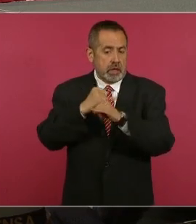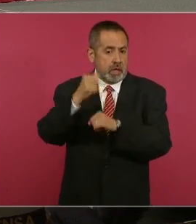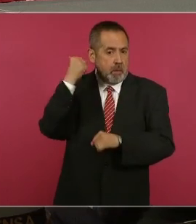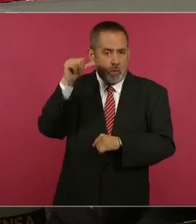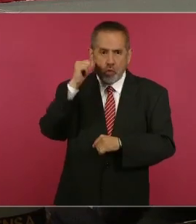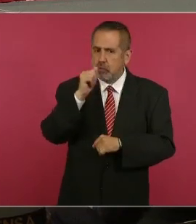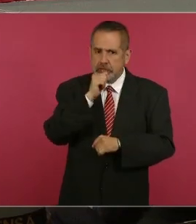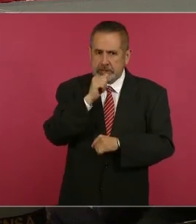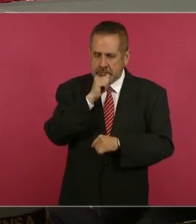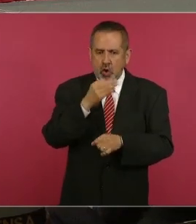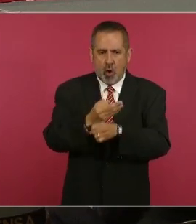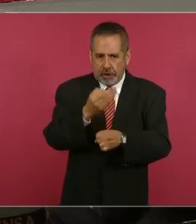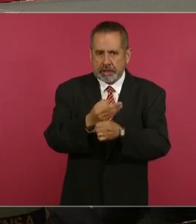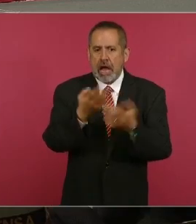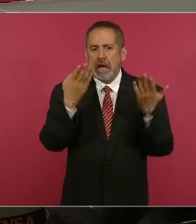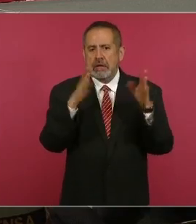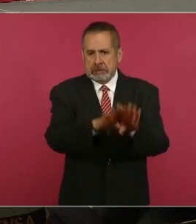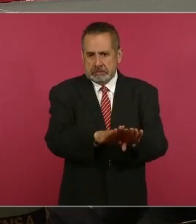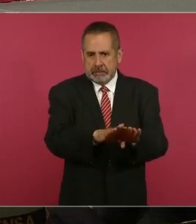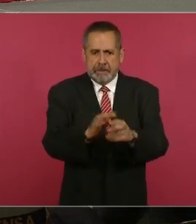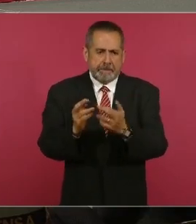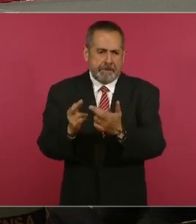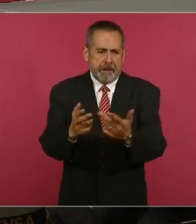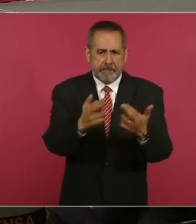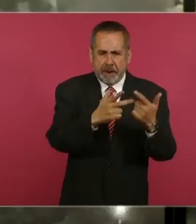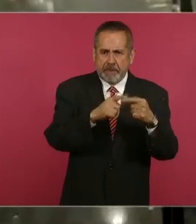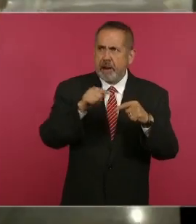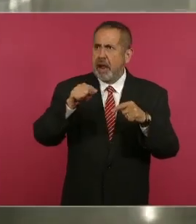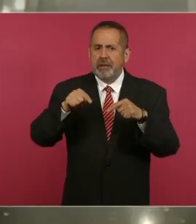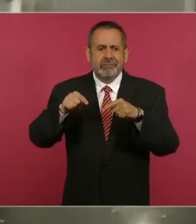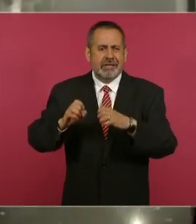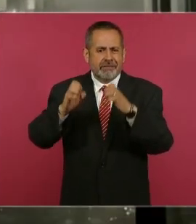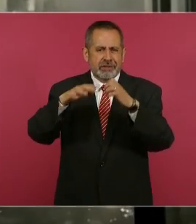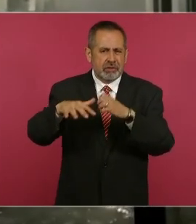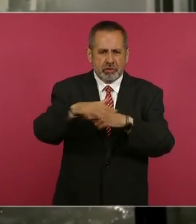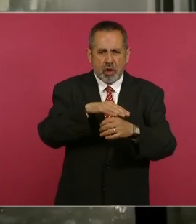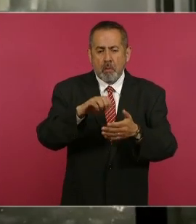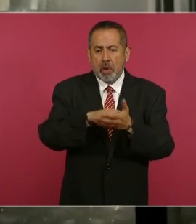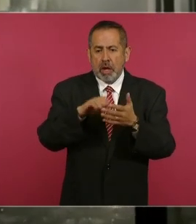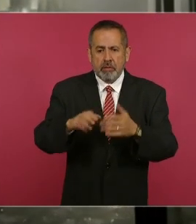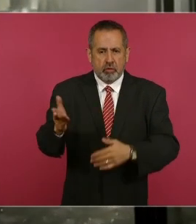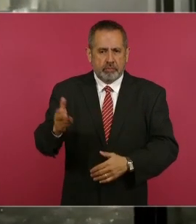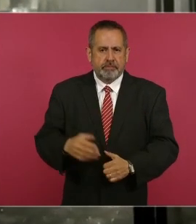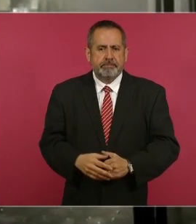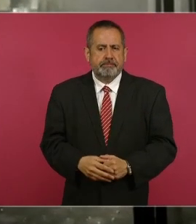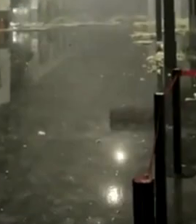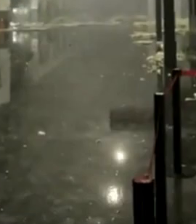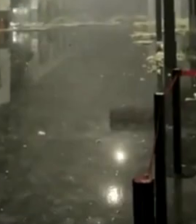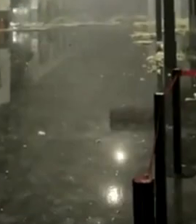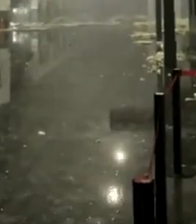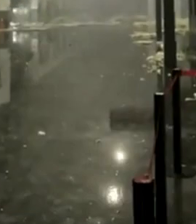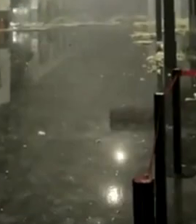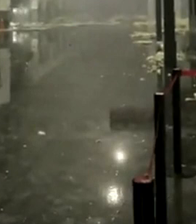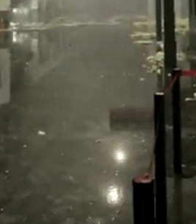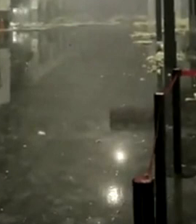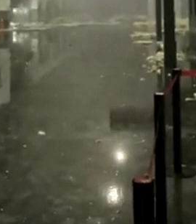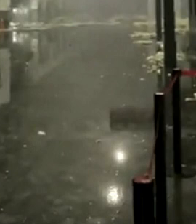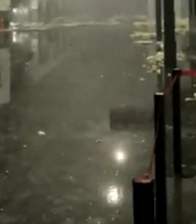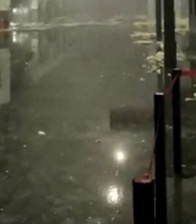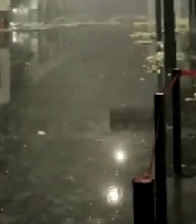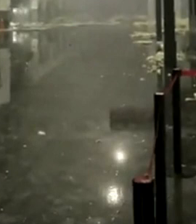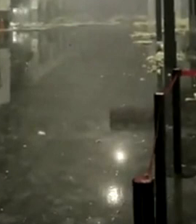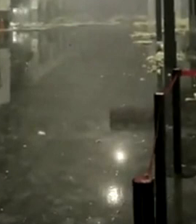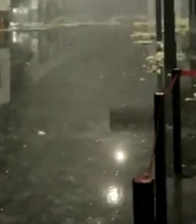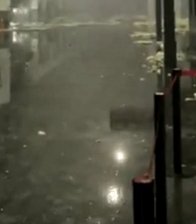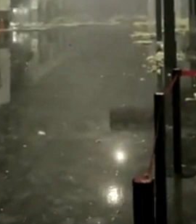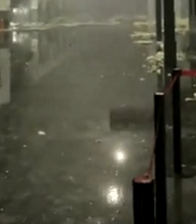Acapulco con afectaciones en la infraestructura. Por ejemplo, en el cercado perimetral, los equipos de inspección y daños, los